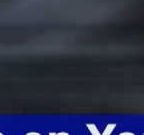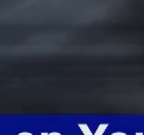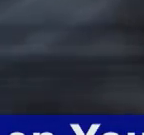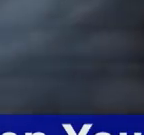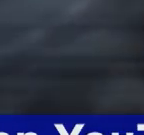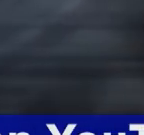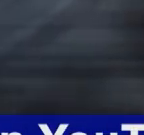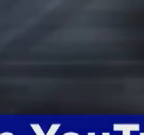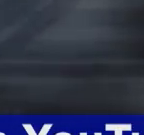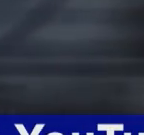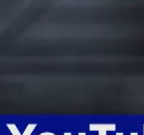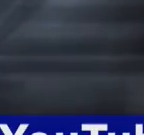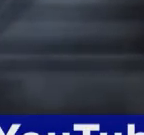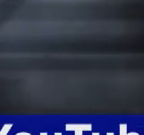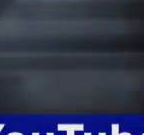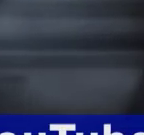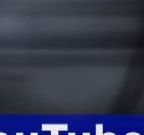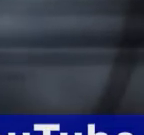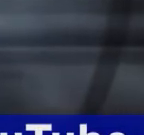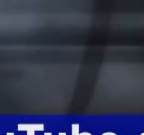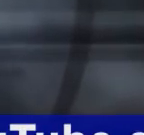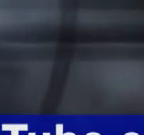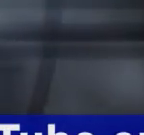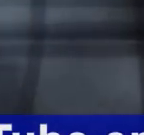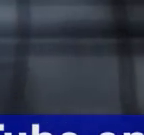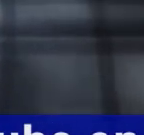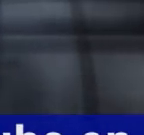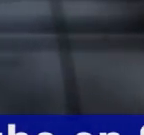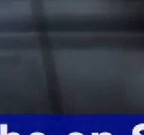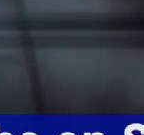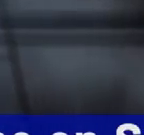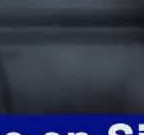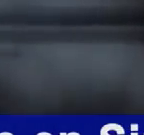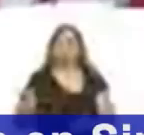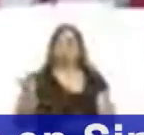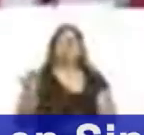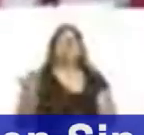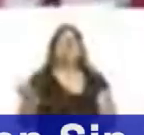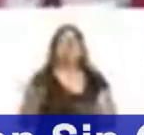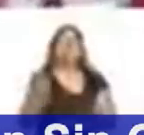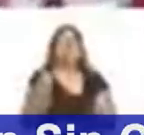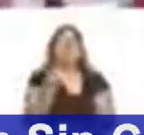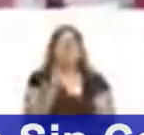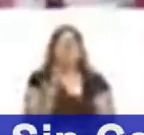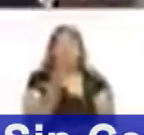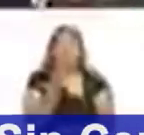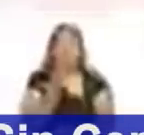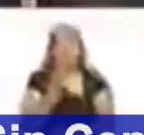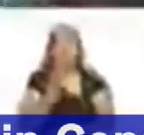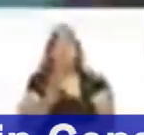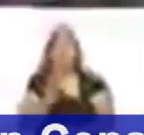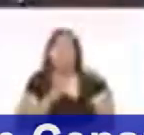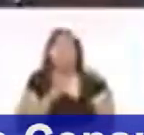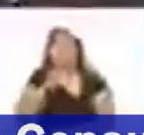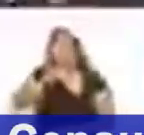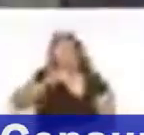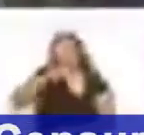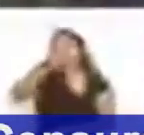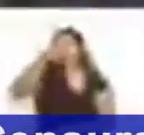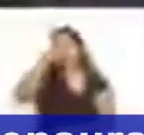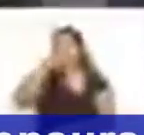cierre José Antonio Meade, el candidato del PRI, Verde y Nueva Alianza. Hemos hecho la mejor